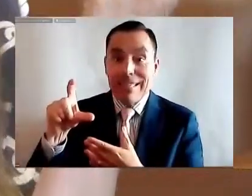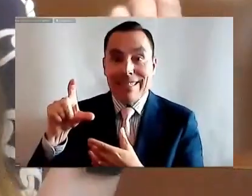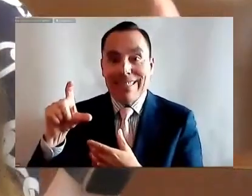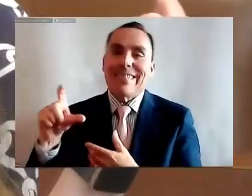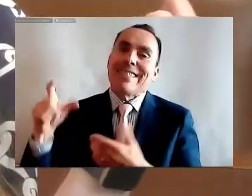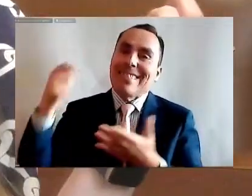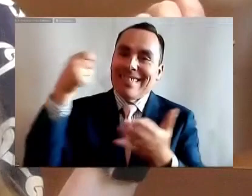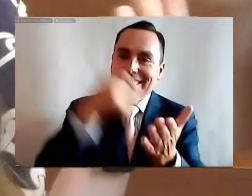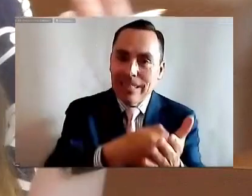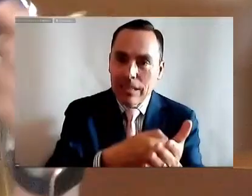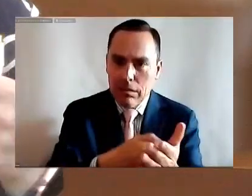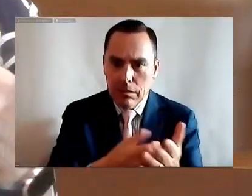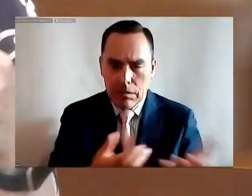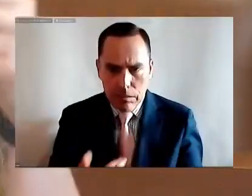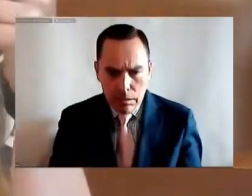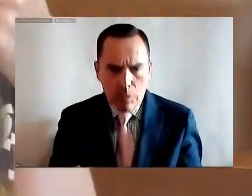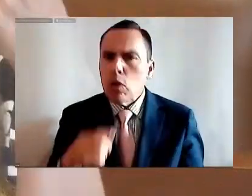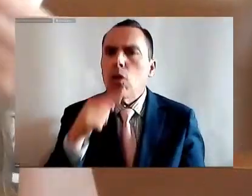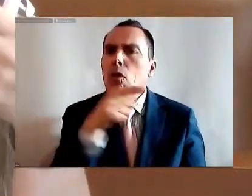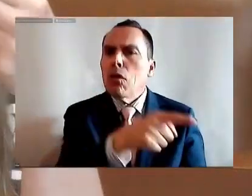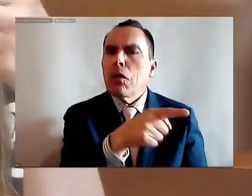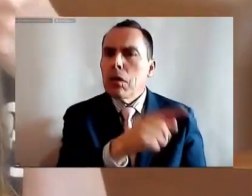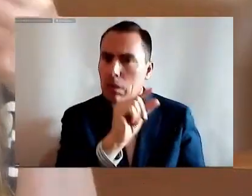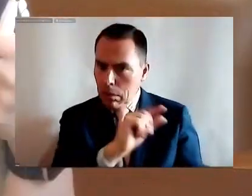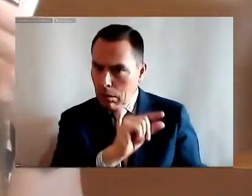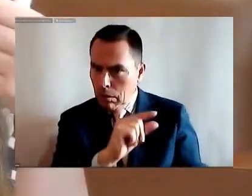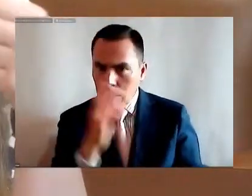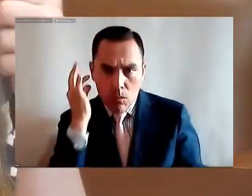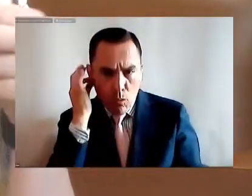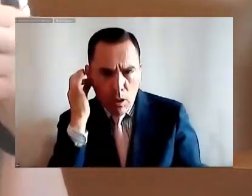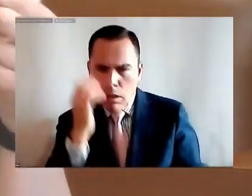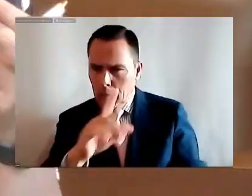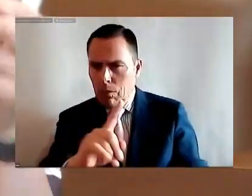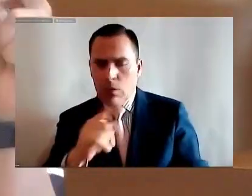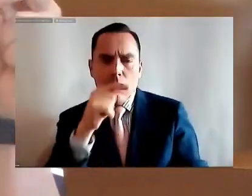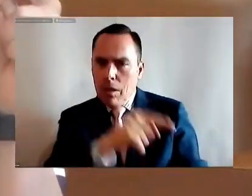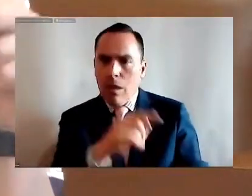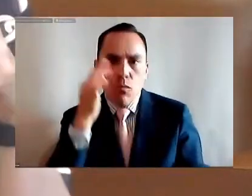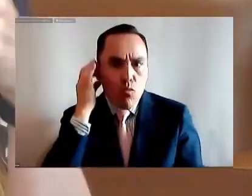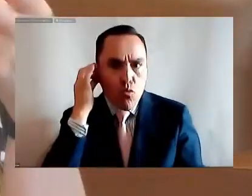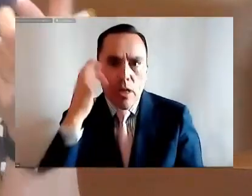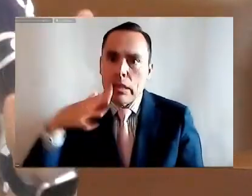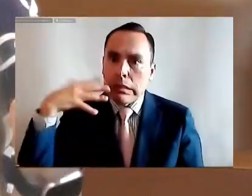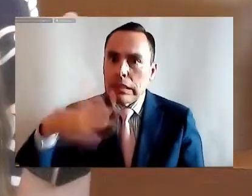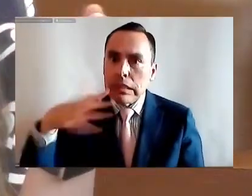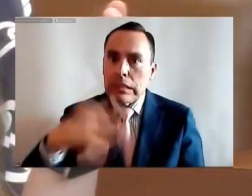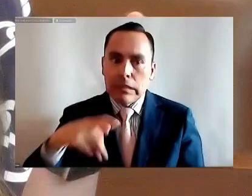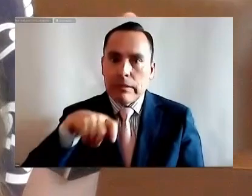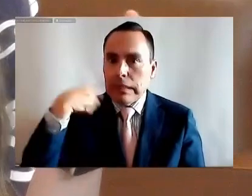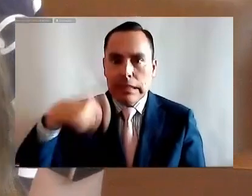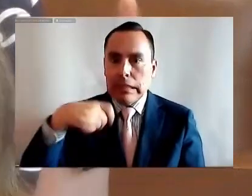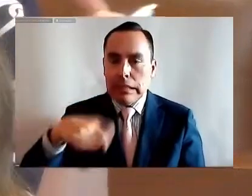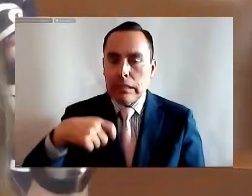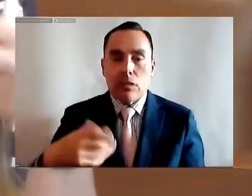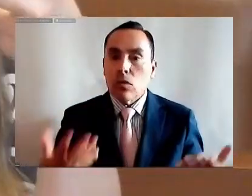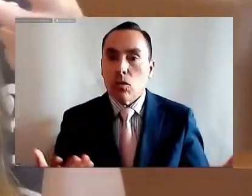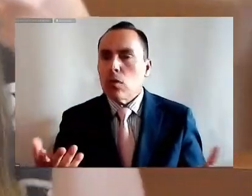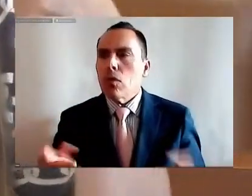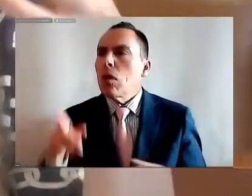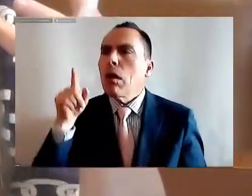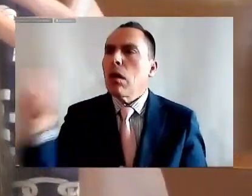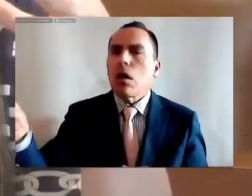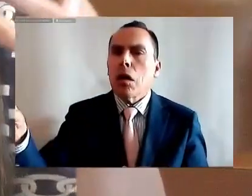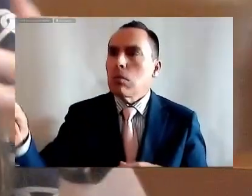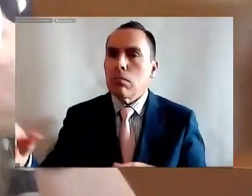diciendo en responsabilidad. Una idea de que esto es una cosa entre privilegio y